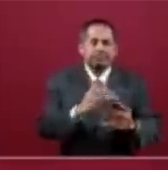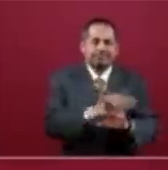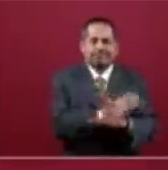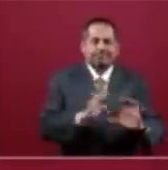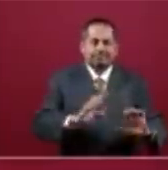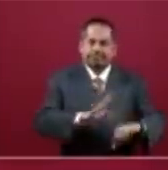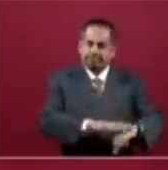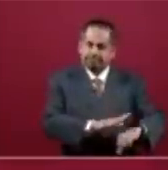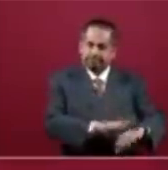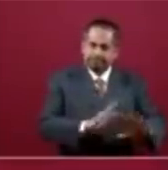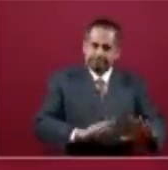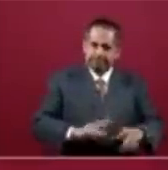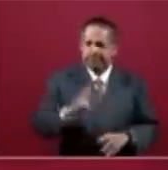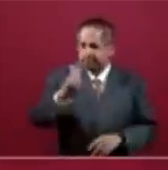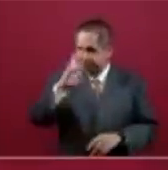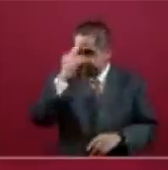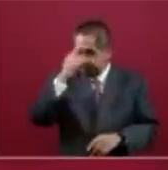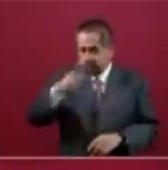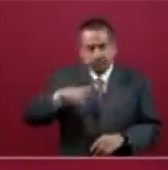que siempre he sostenido